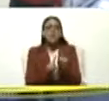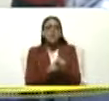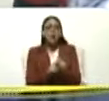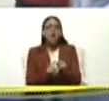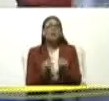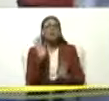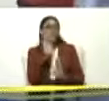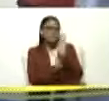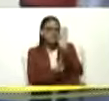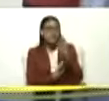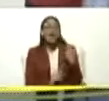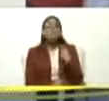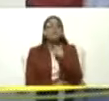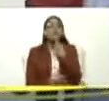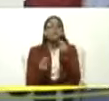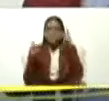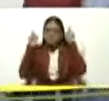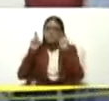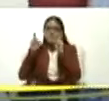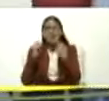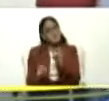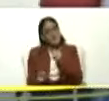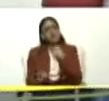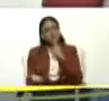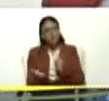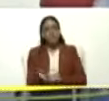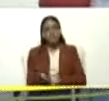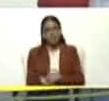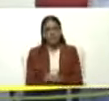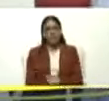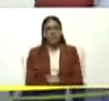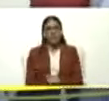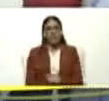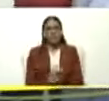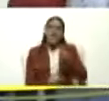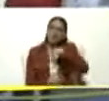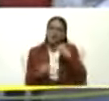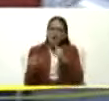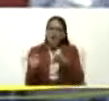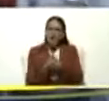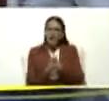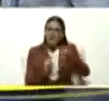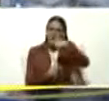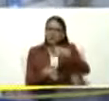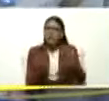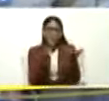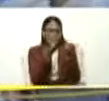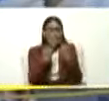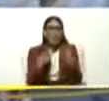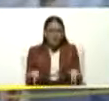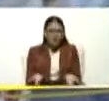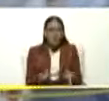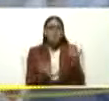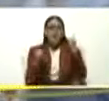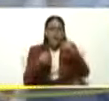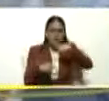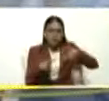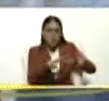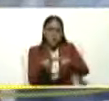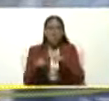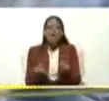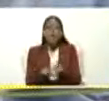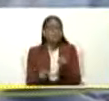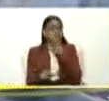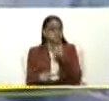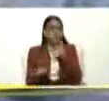gusta la educación. ¿Te gusta la educación? Sí, señor. ¿Qué tenemos aquí? ¿Qué me puedes contar? Bueno, tenemos nuestro laboratorio de biología hermoso,